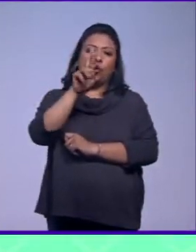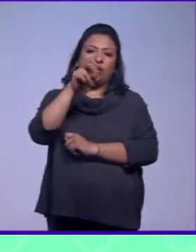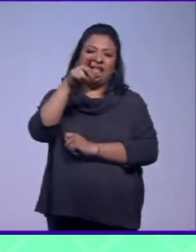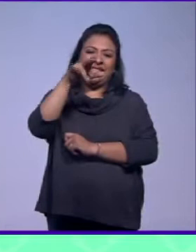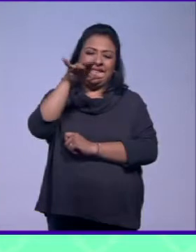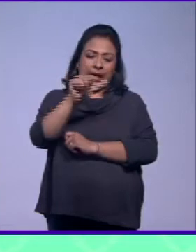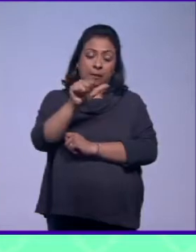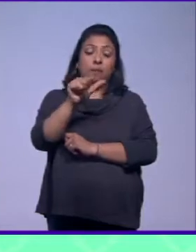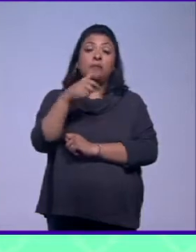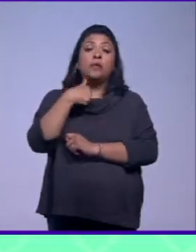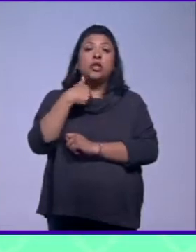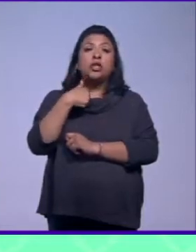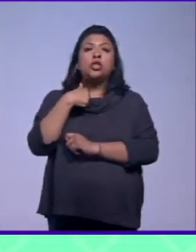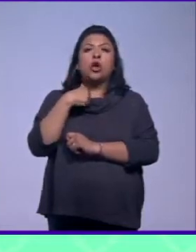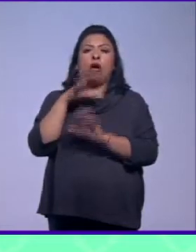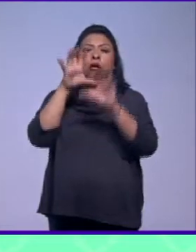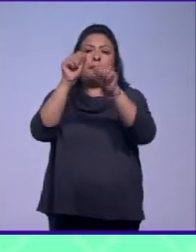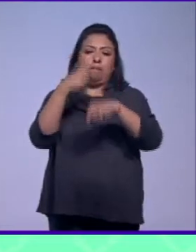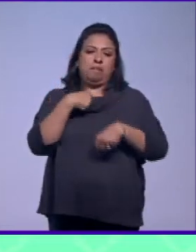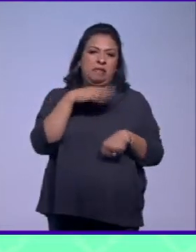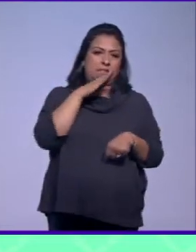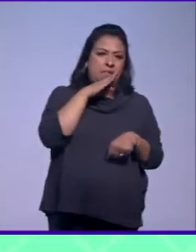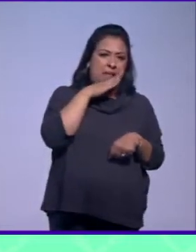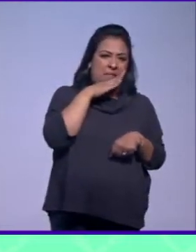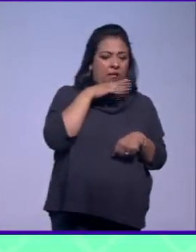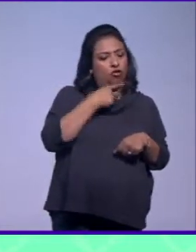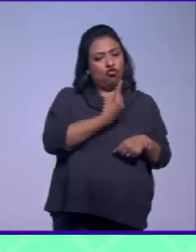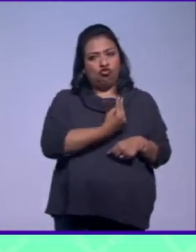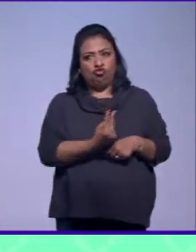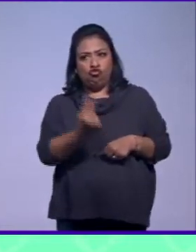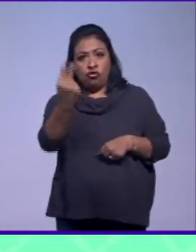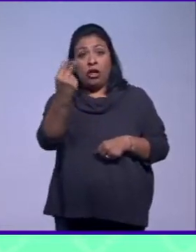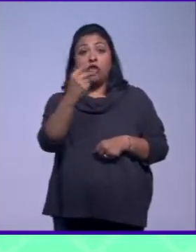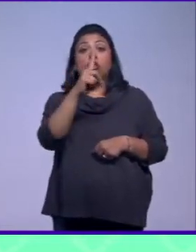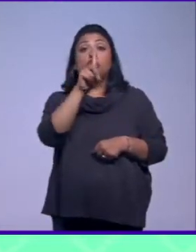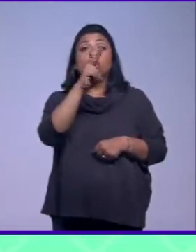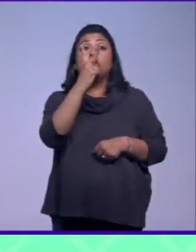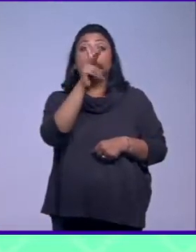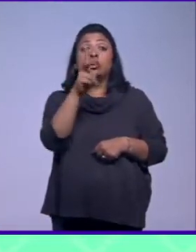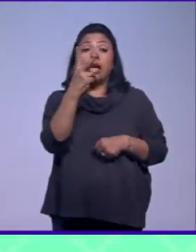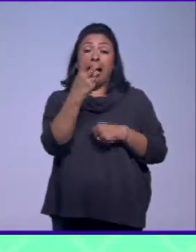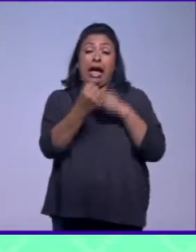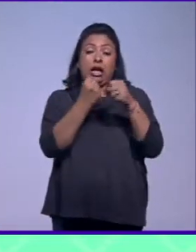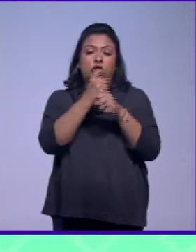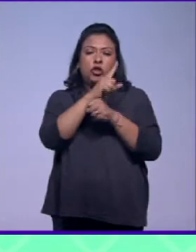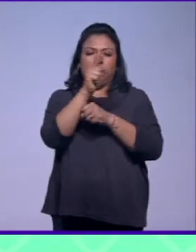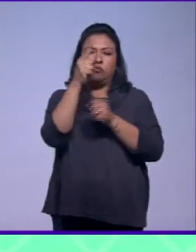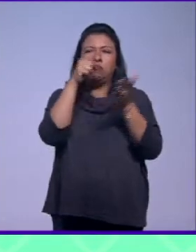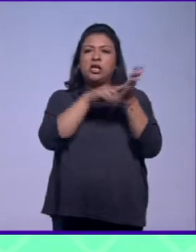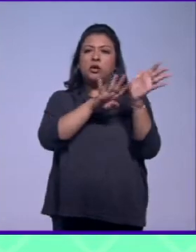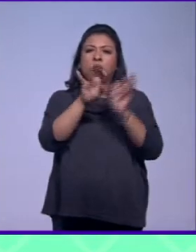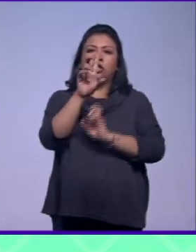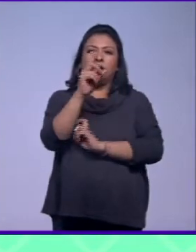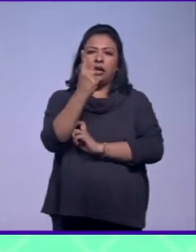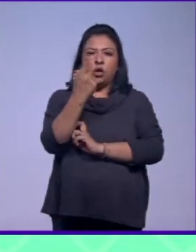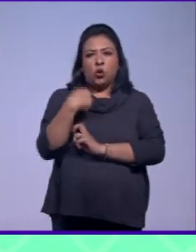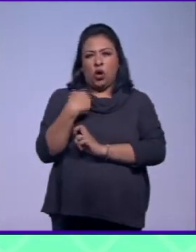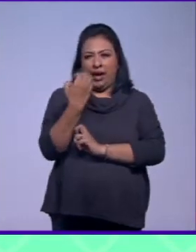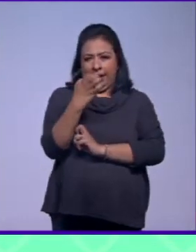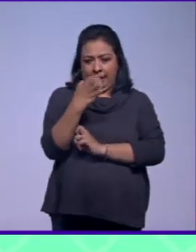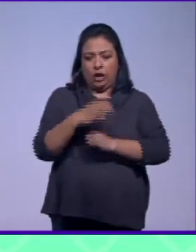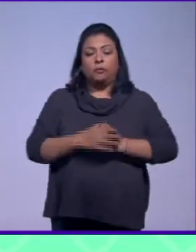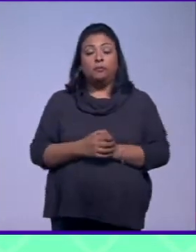yo lo alcancé con mi madre sin ayuda dos años después en mil 631 en enero